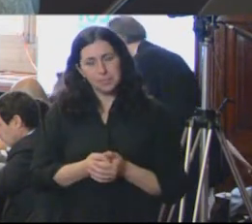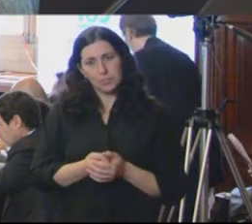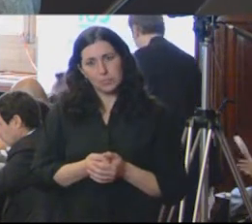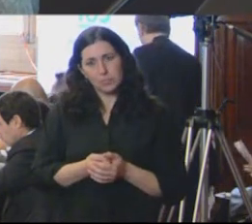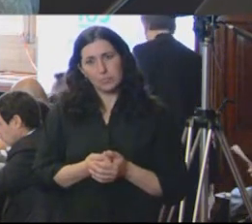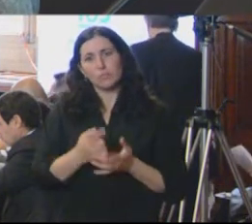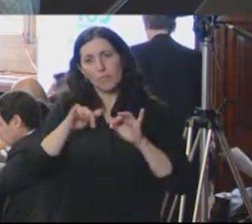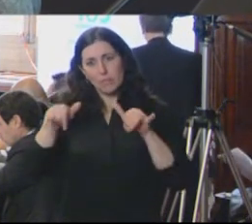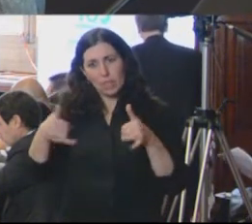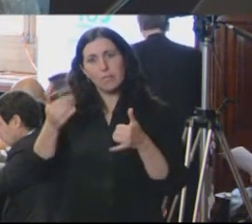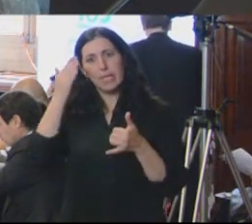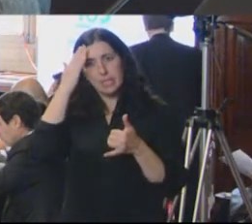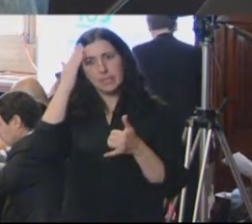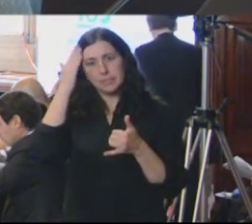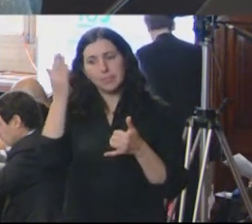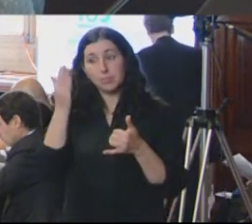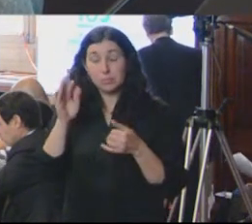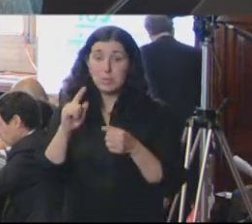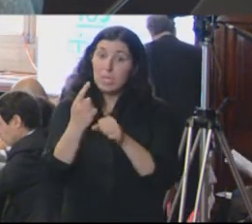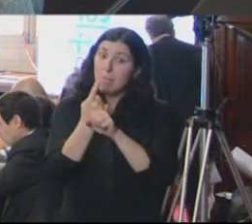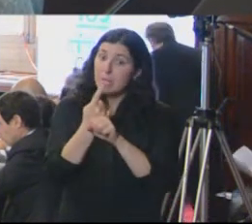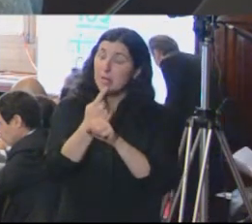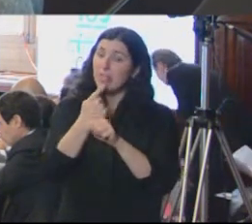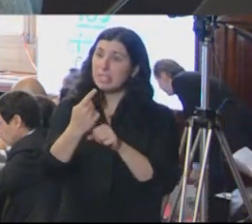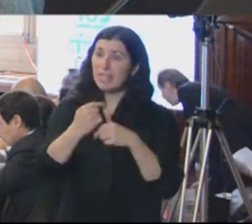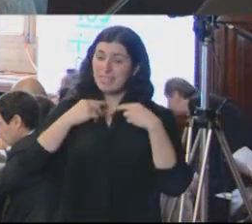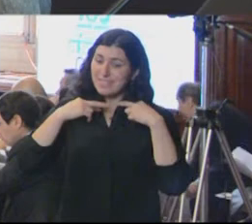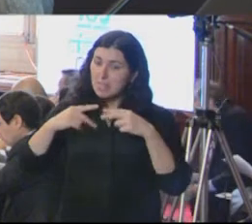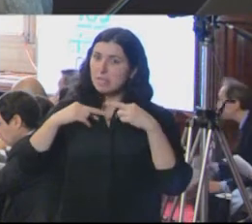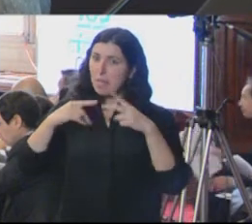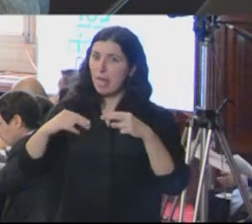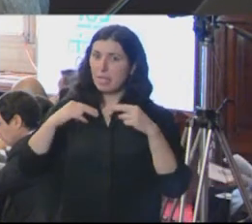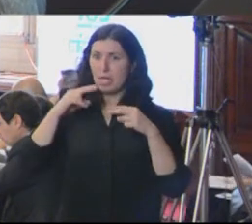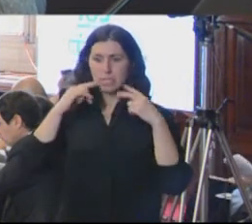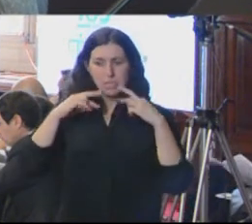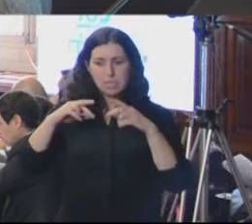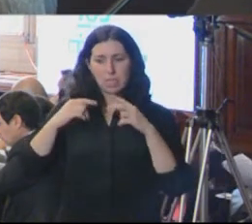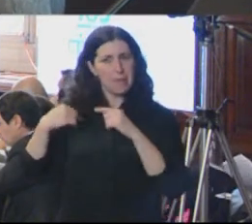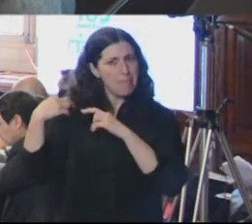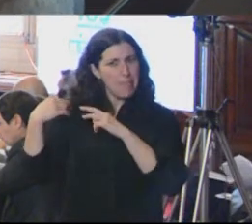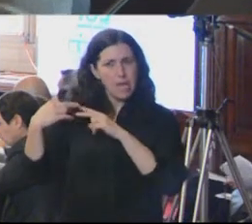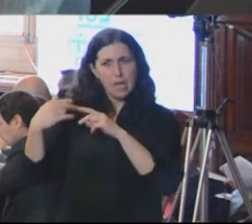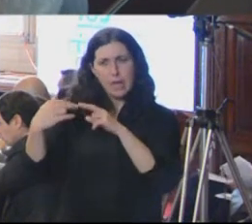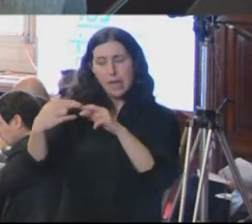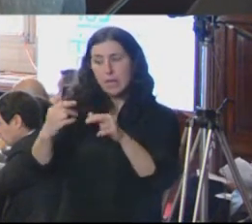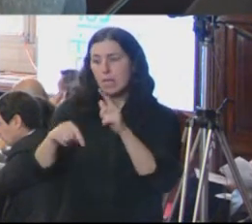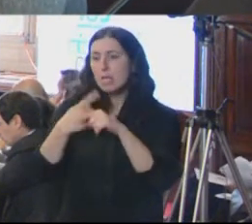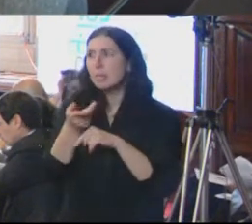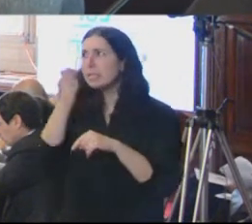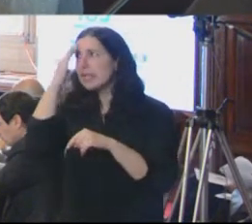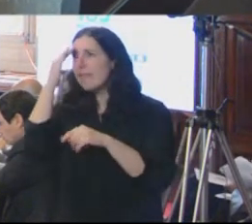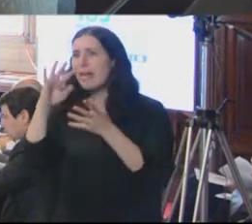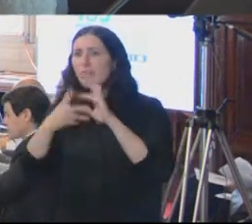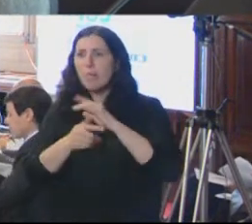Para ubicarlo como primero sistemática y luego una identificación de